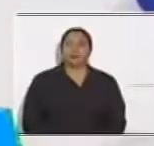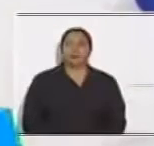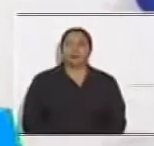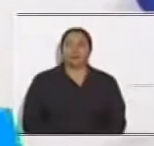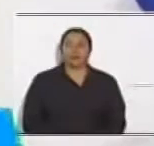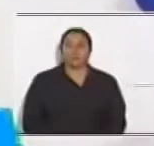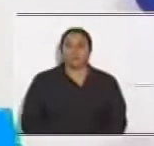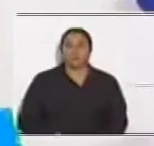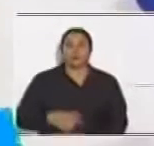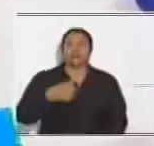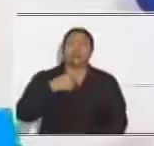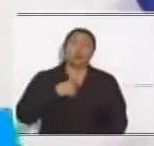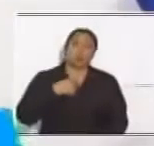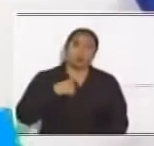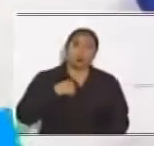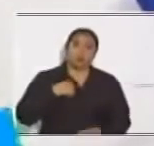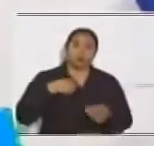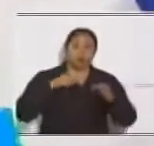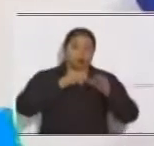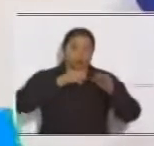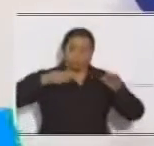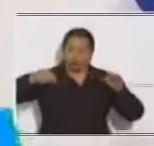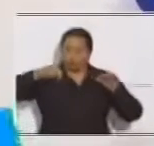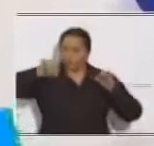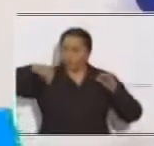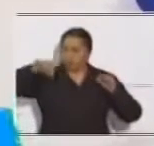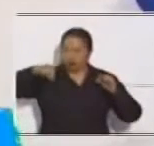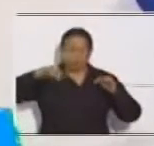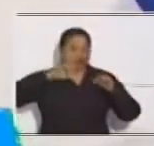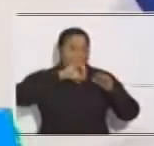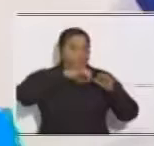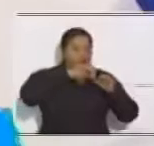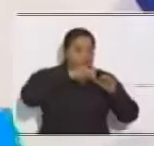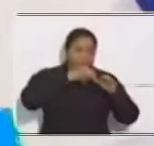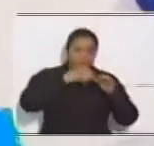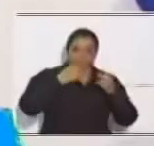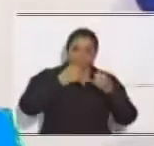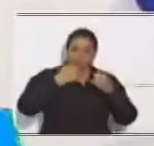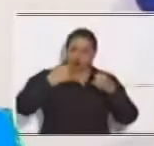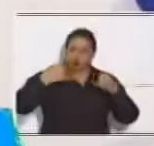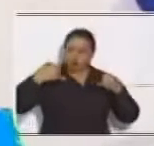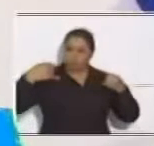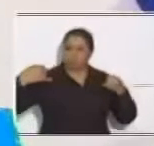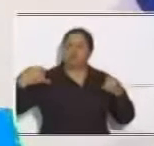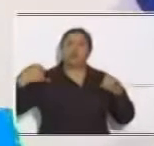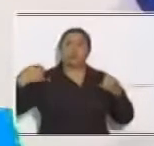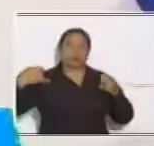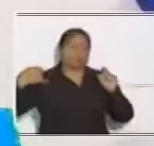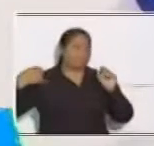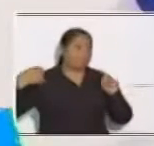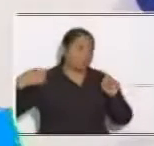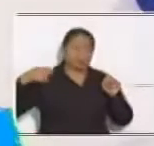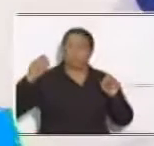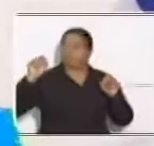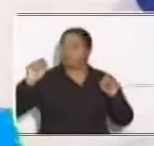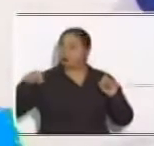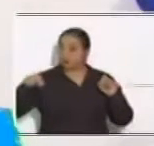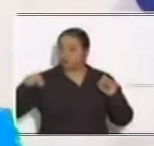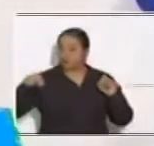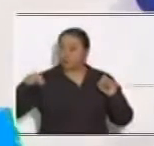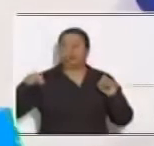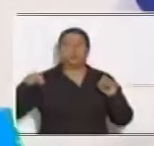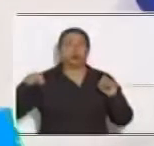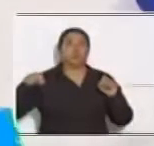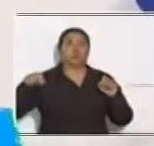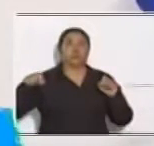Voy a unir el punto que tengo acá con este punto que tengo acá, que